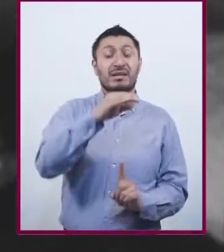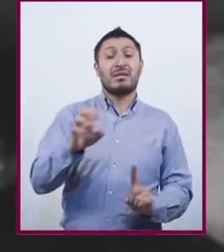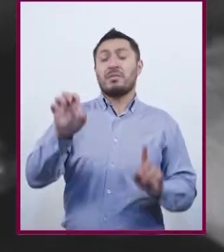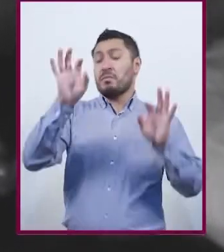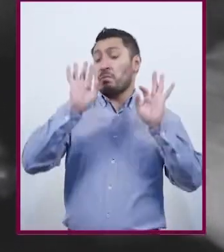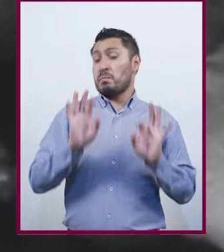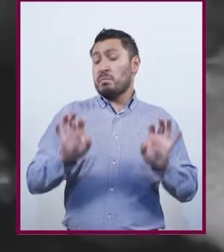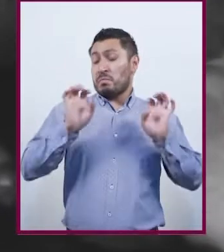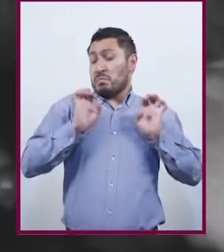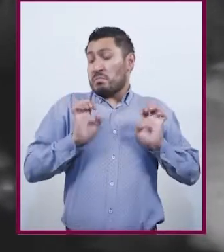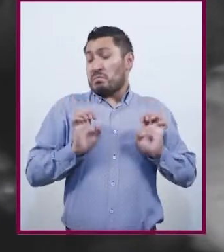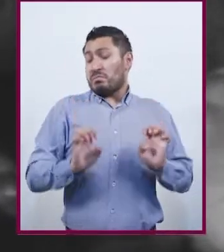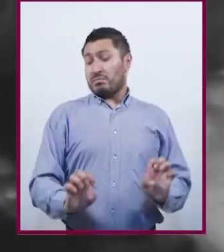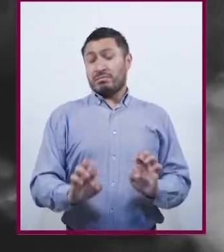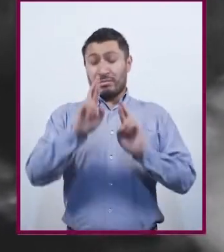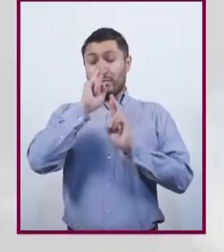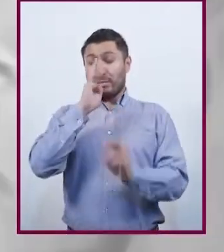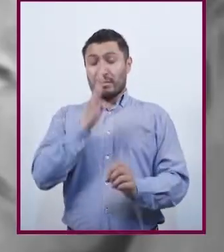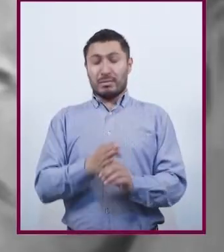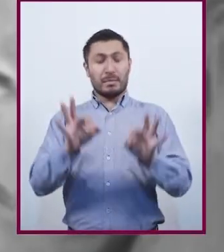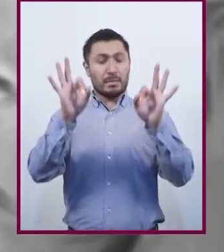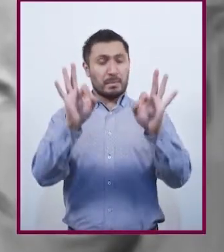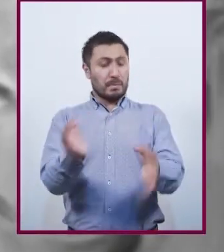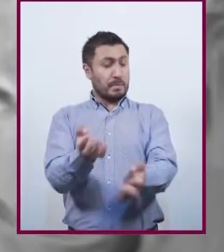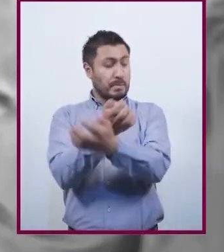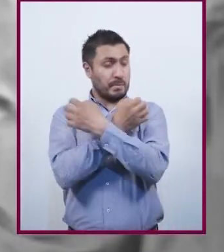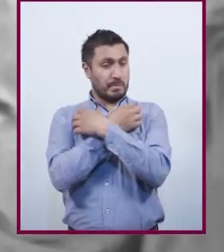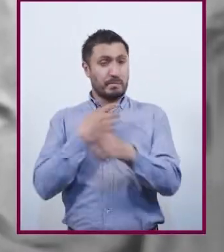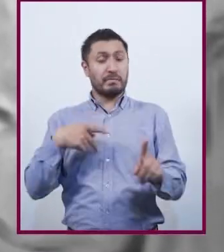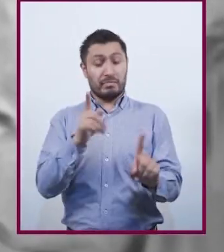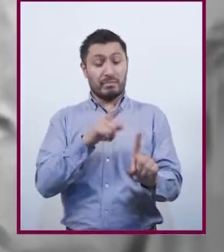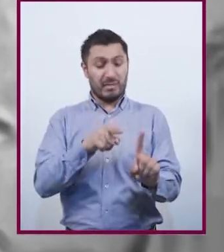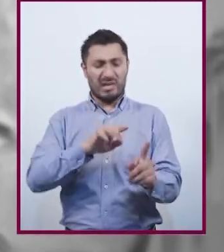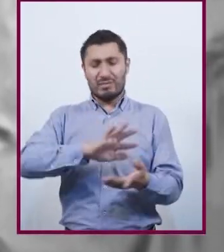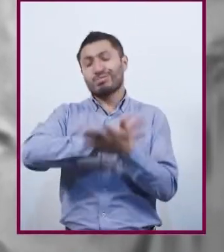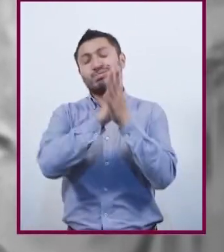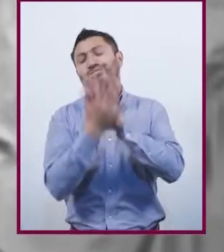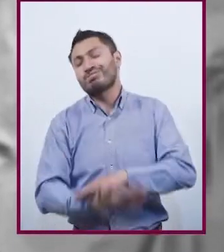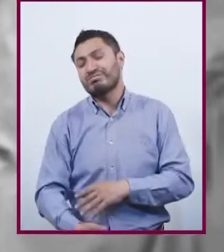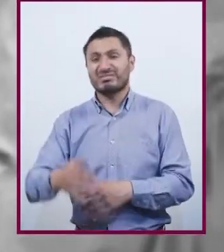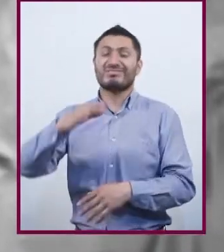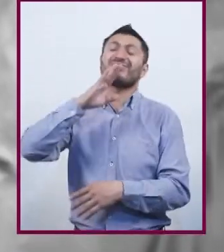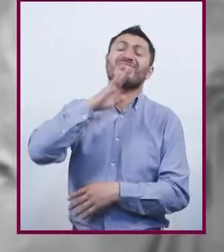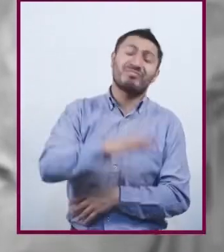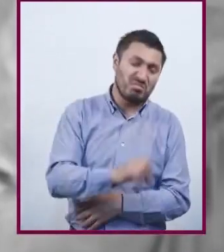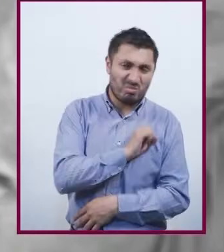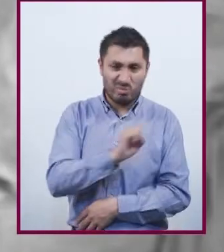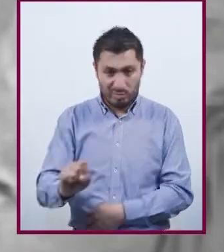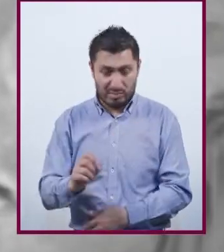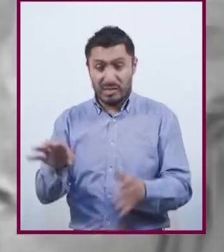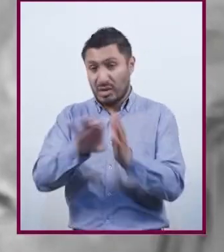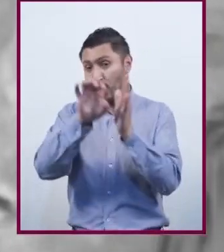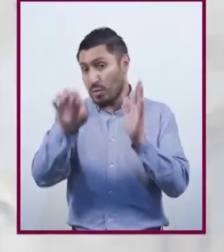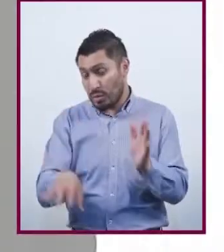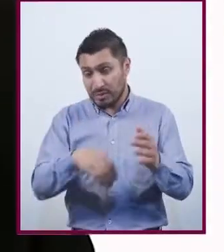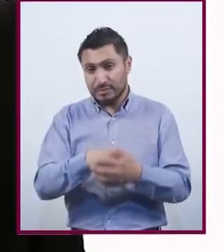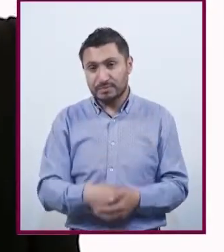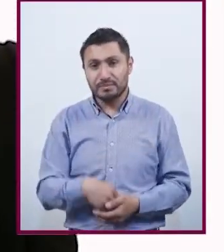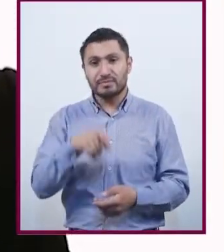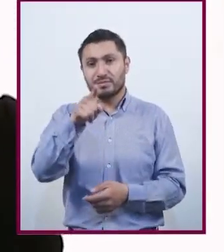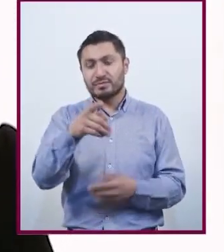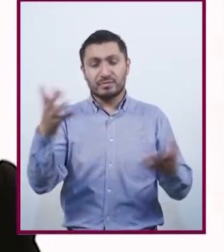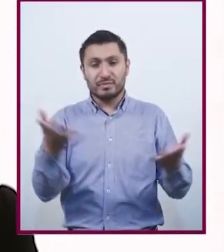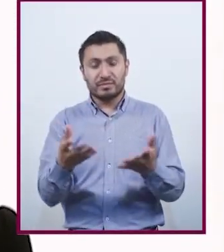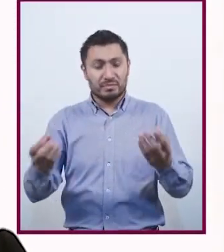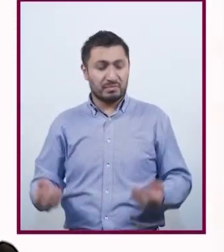ética por encima del pretencioso Dr. Frankenstein, según palabras de la editora Norma Lazo, conocedora del tema. Pongamos el caso